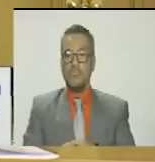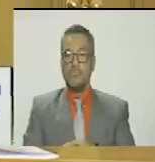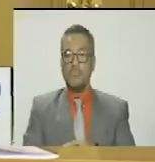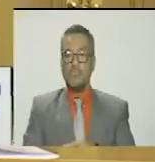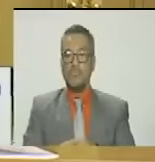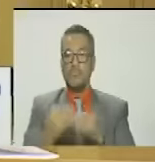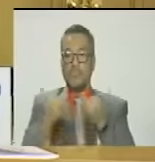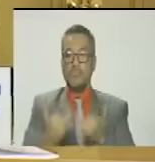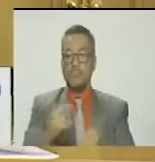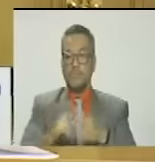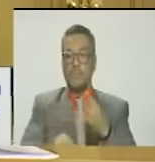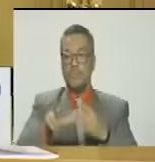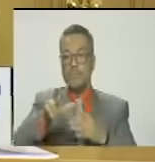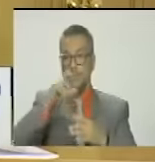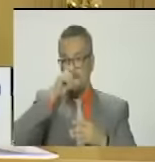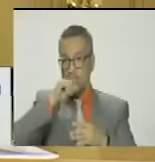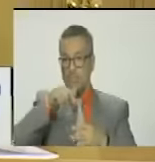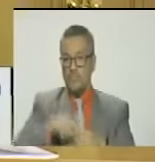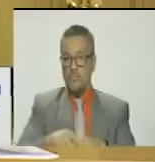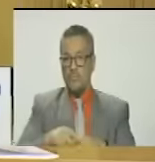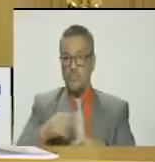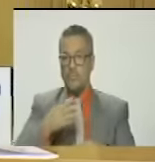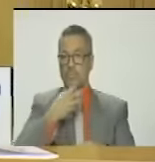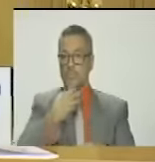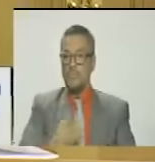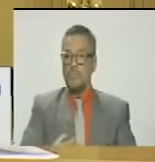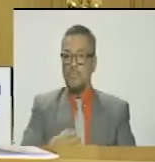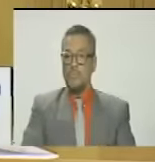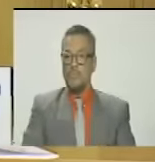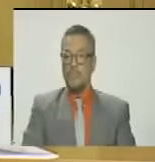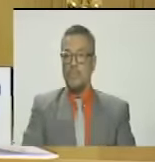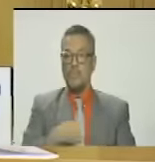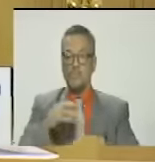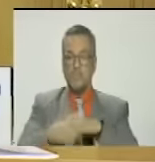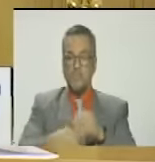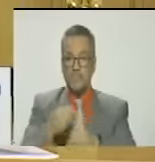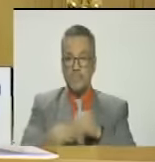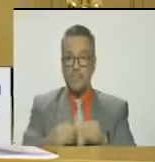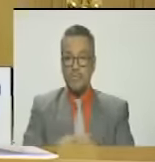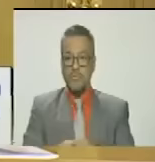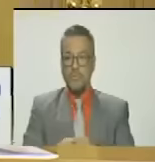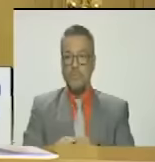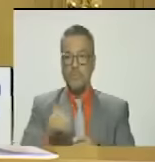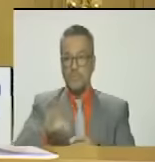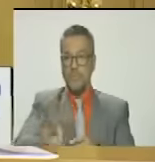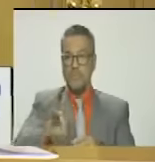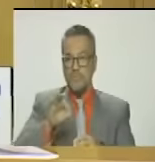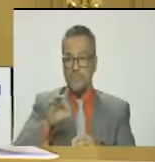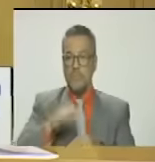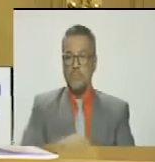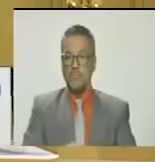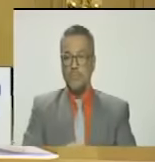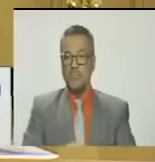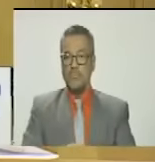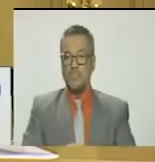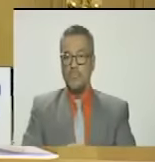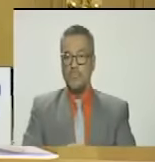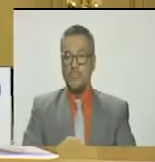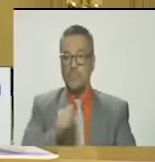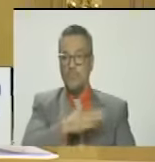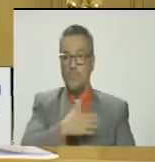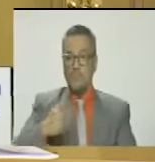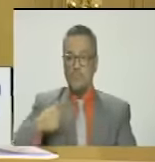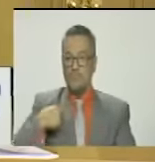Ya cumplimos 3 años en diciembre de haber sido electos. Y